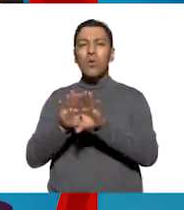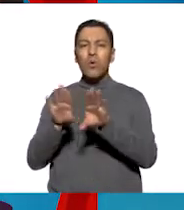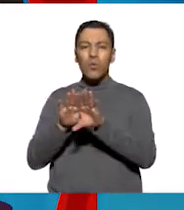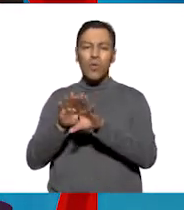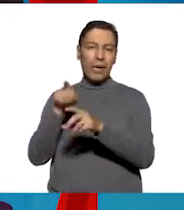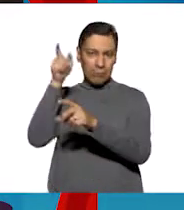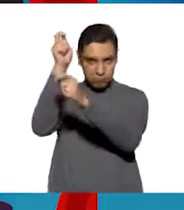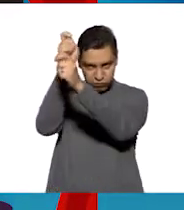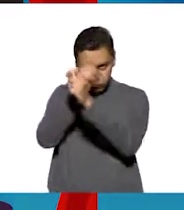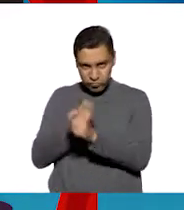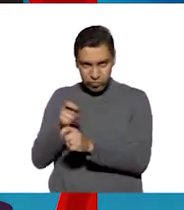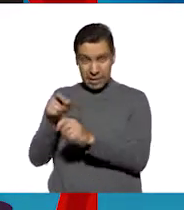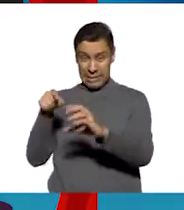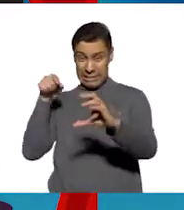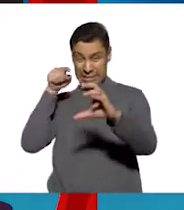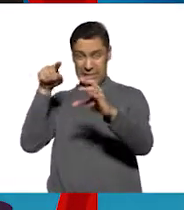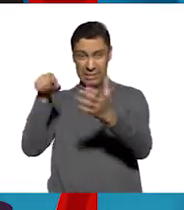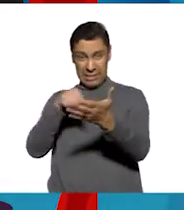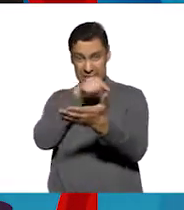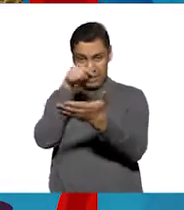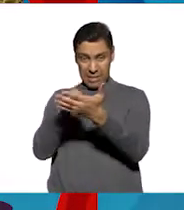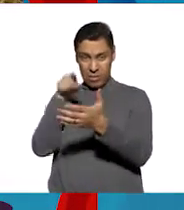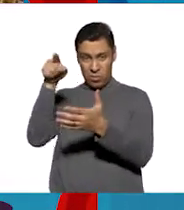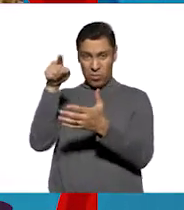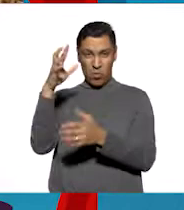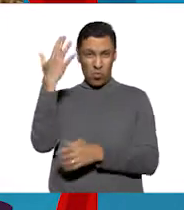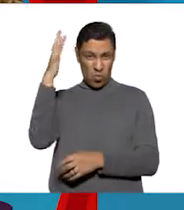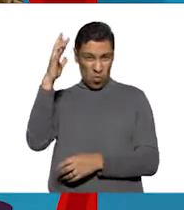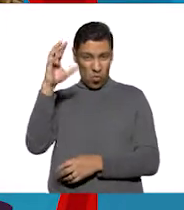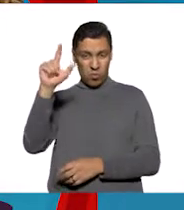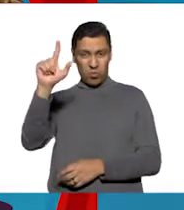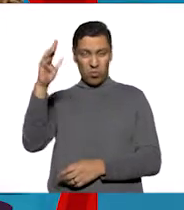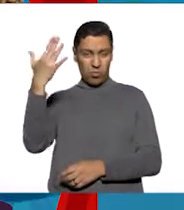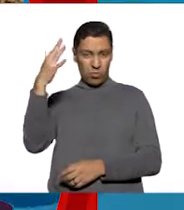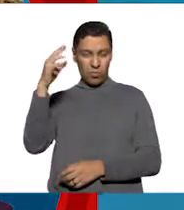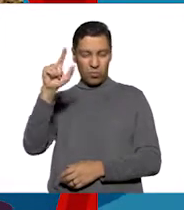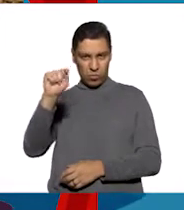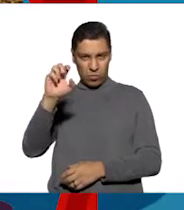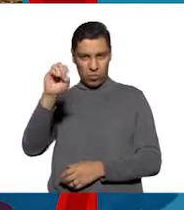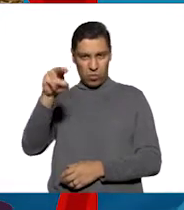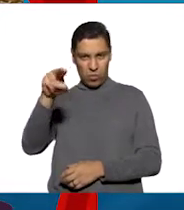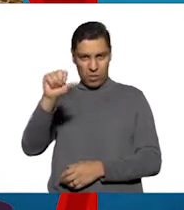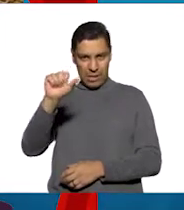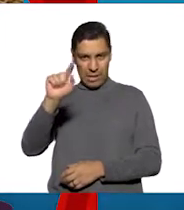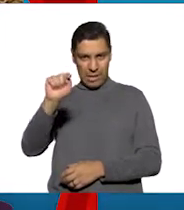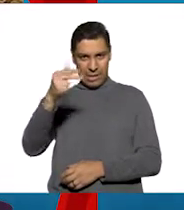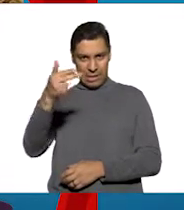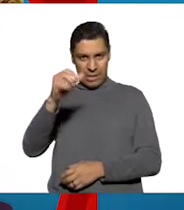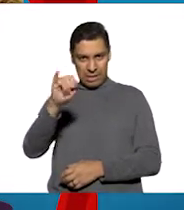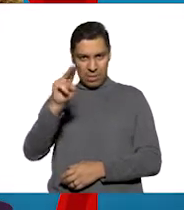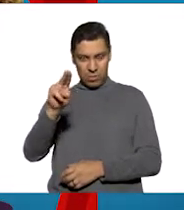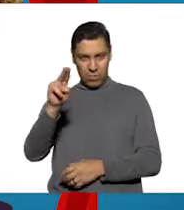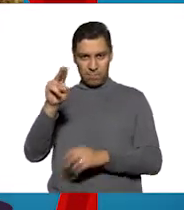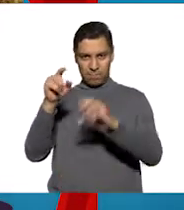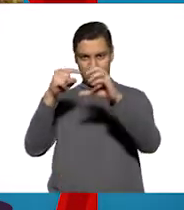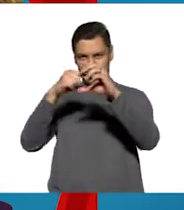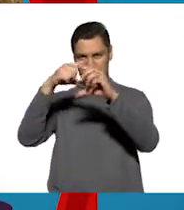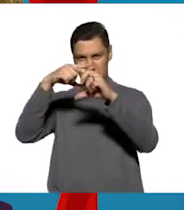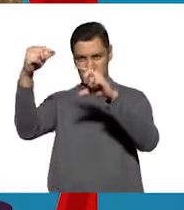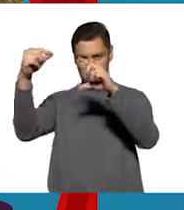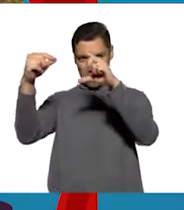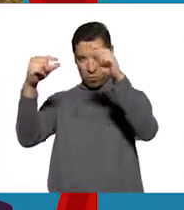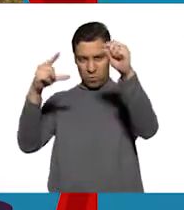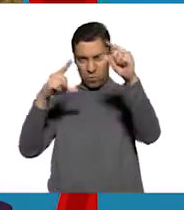podemos ver la imagen del dios solar, Tonatiuh, y está rodeado por una especie de aspa de